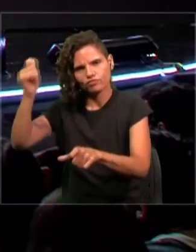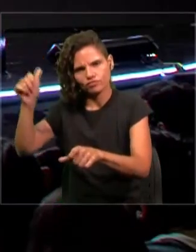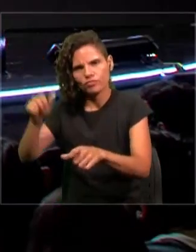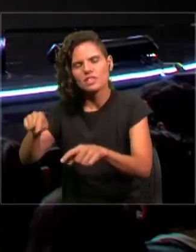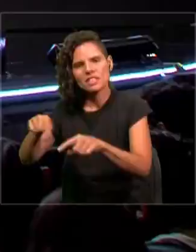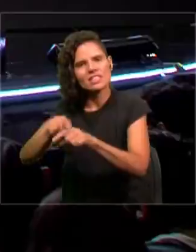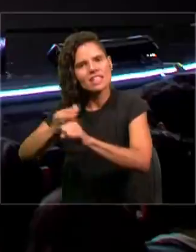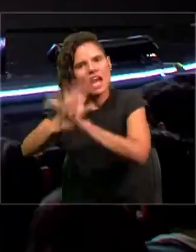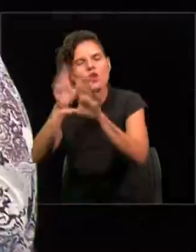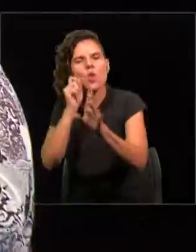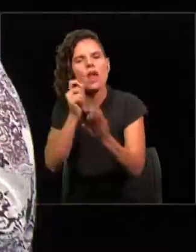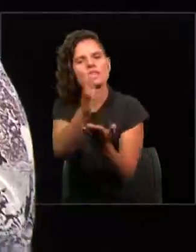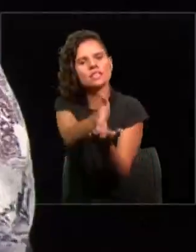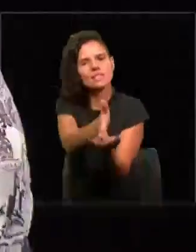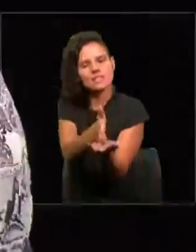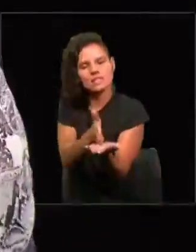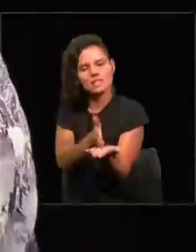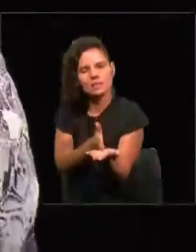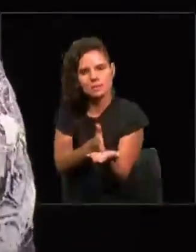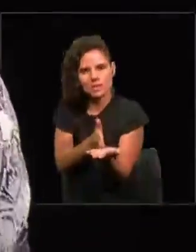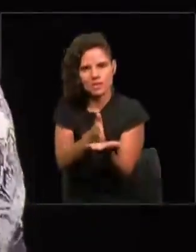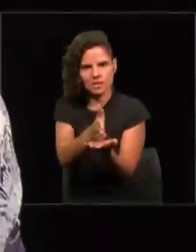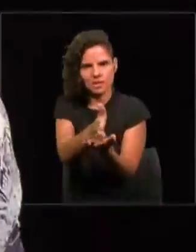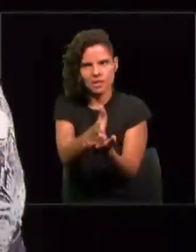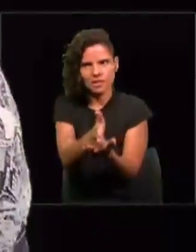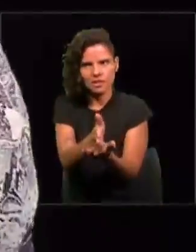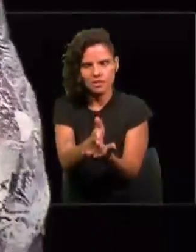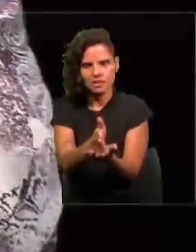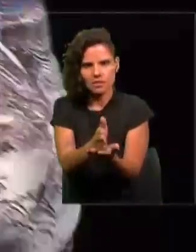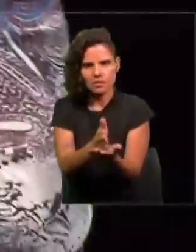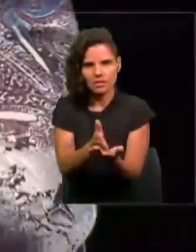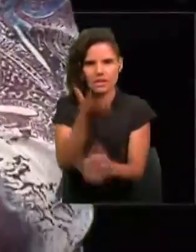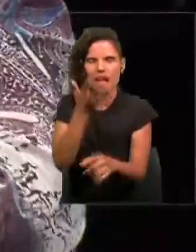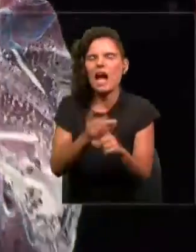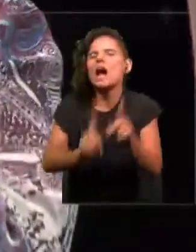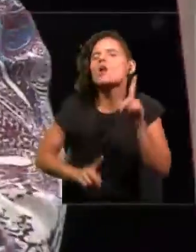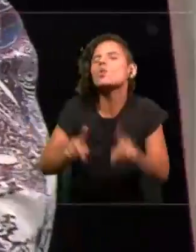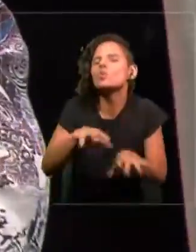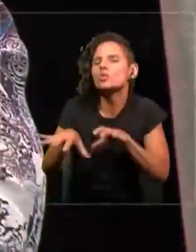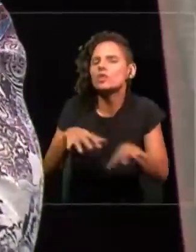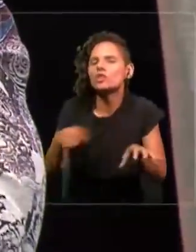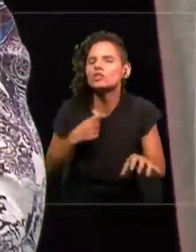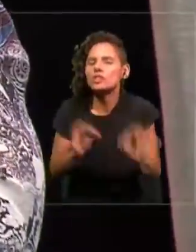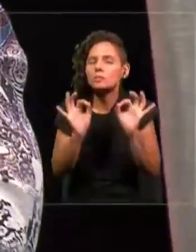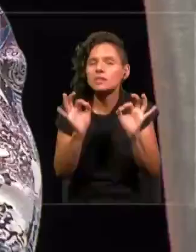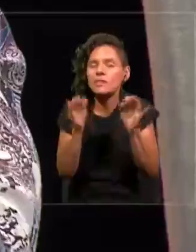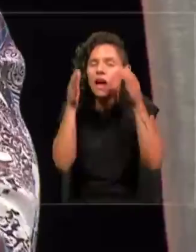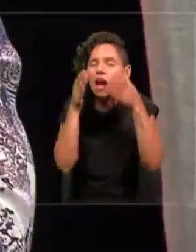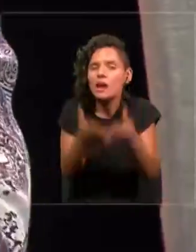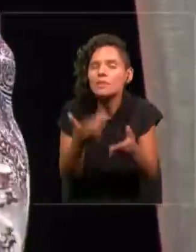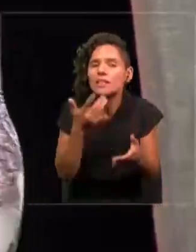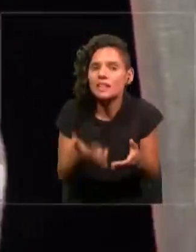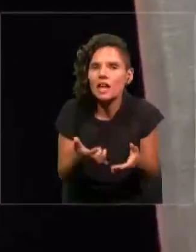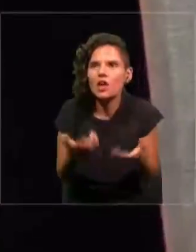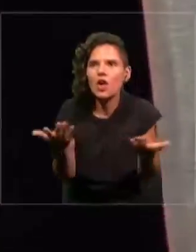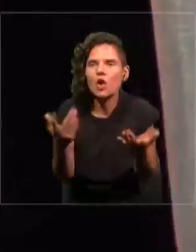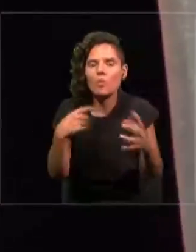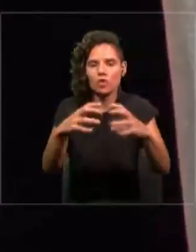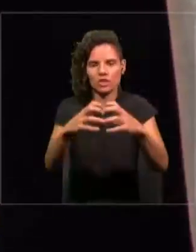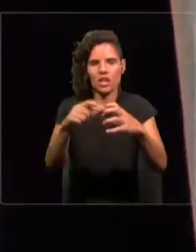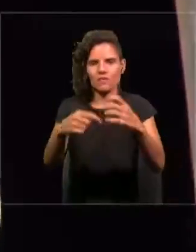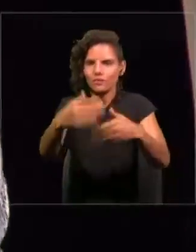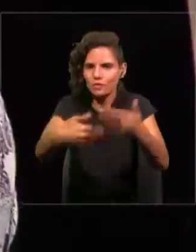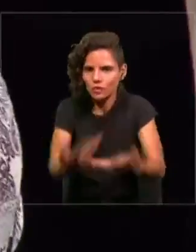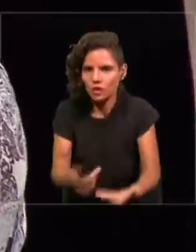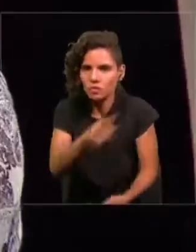del límite en que se colocan algunas cuestiones que tienen que ver sobre todo con lo que sería el funcionamiento del cerebro.